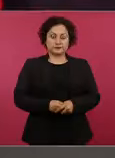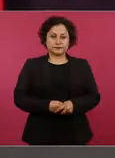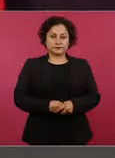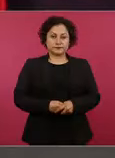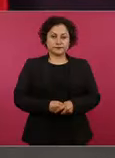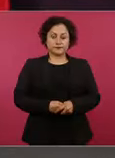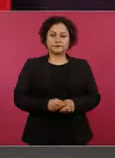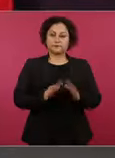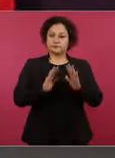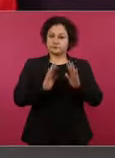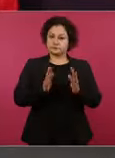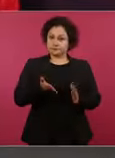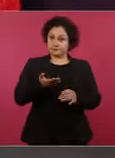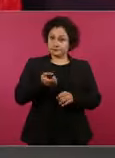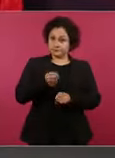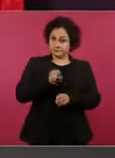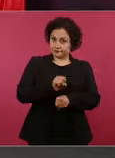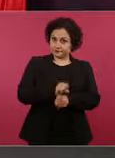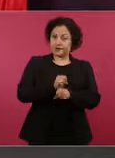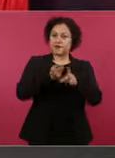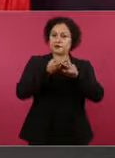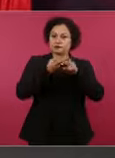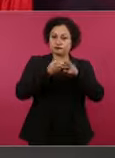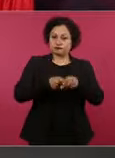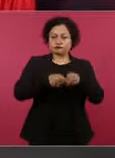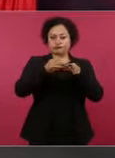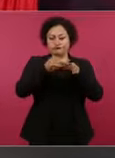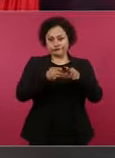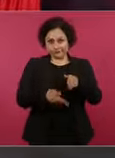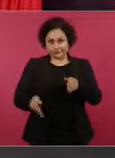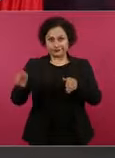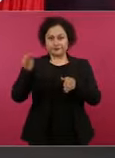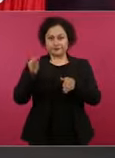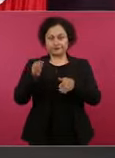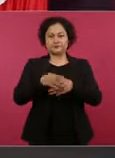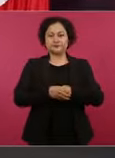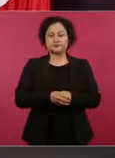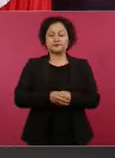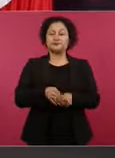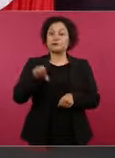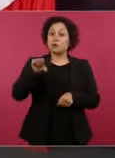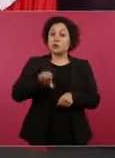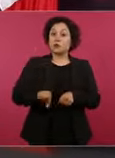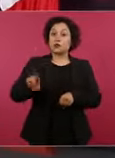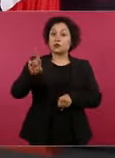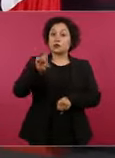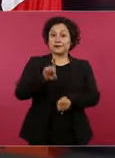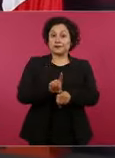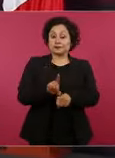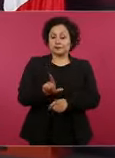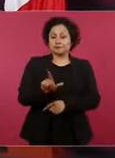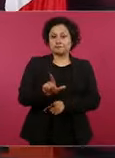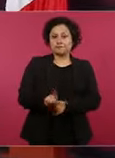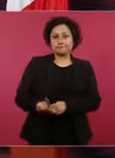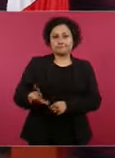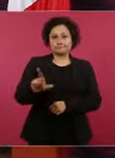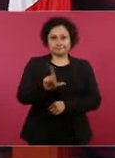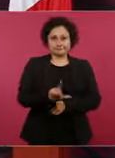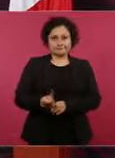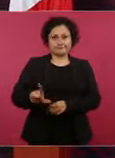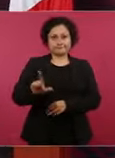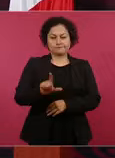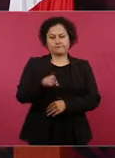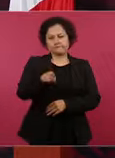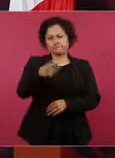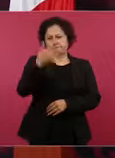iniciando la semana y el día de hoy, lunes, como lo hacemos